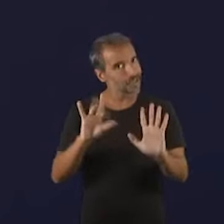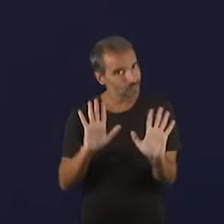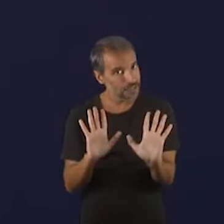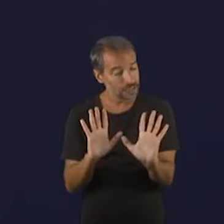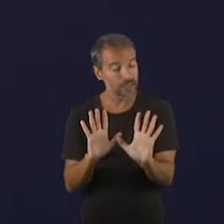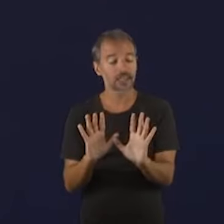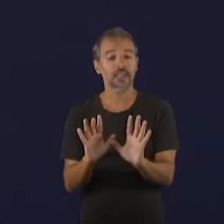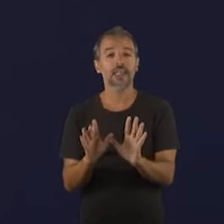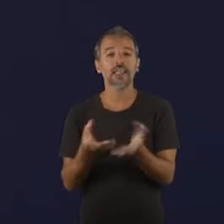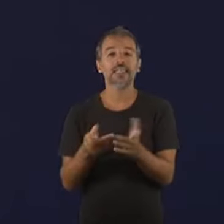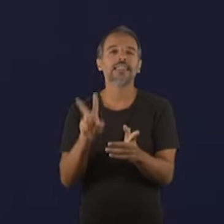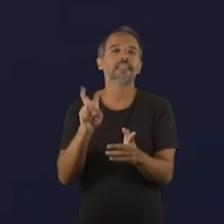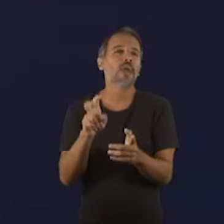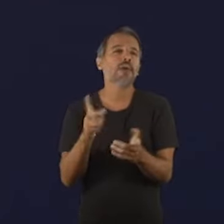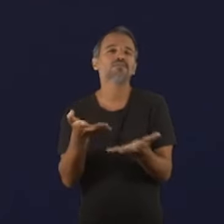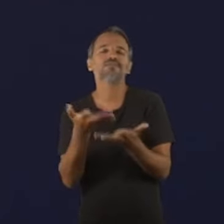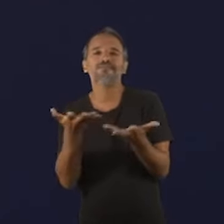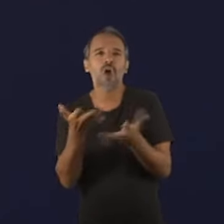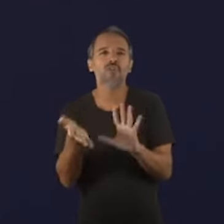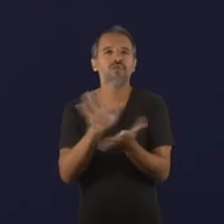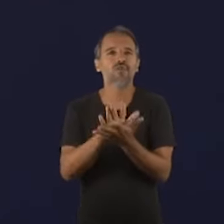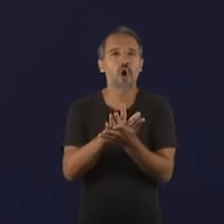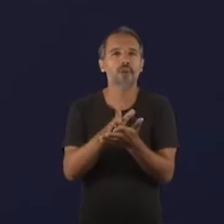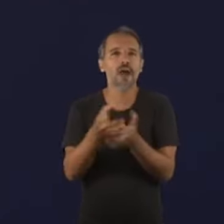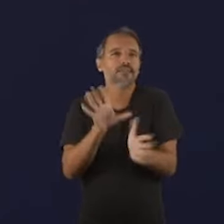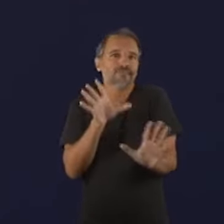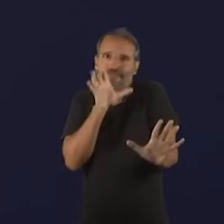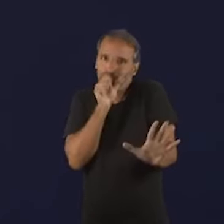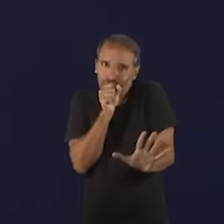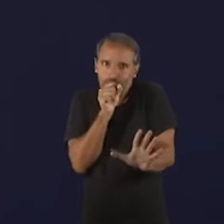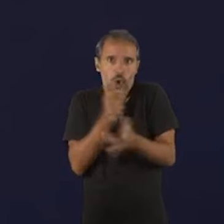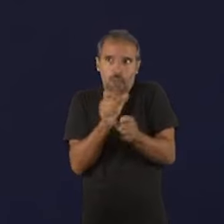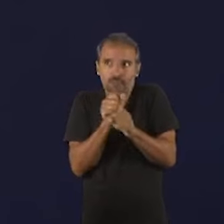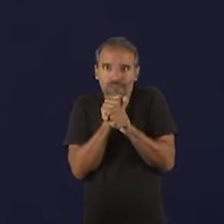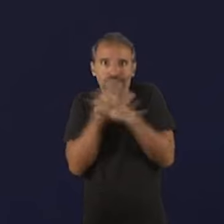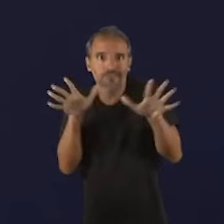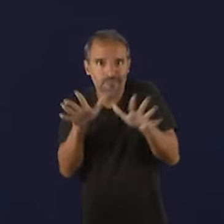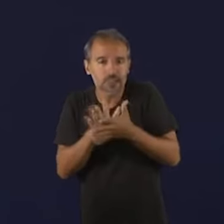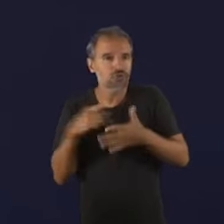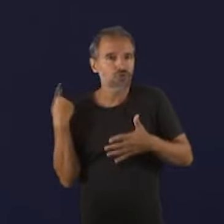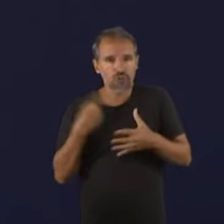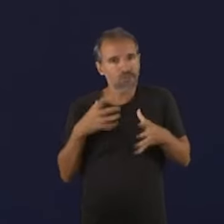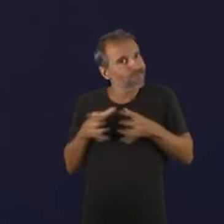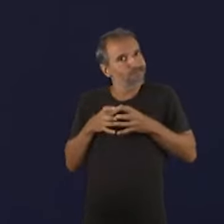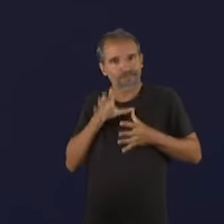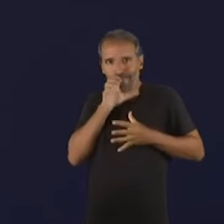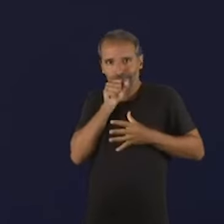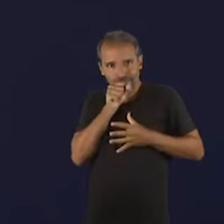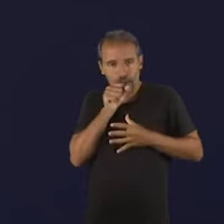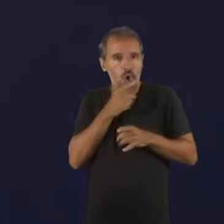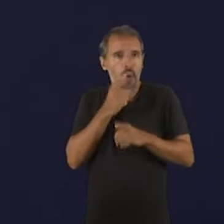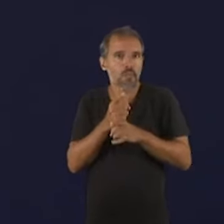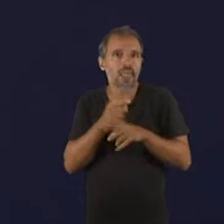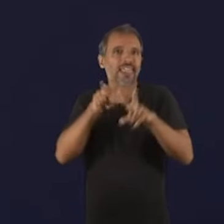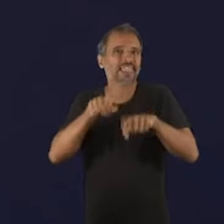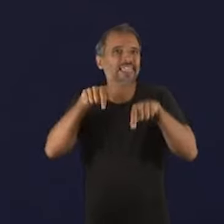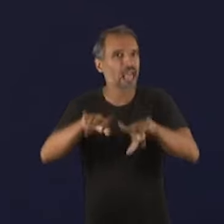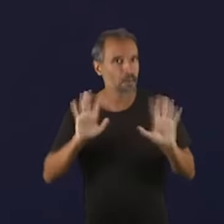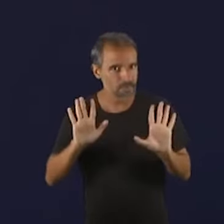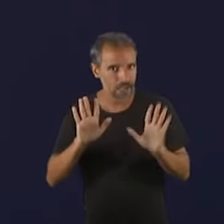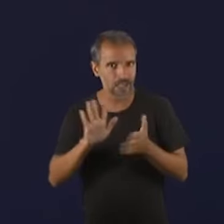de eh algún margen de confidencialidad que hemos optado por mantener en el tema en virtud de repito